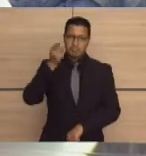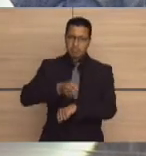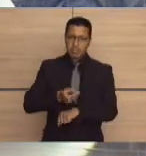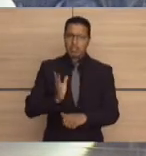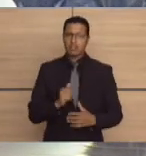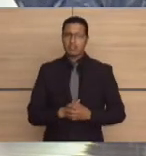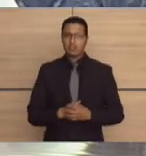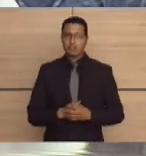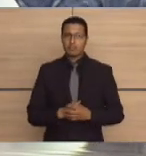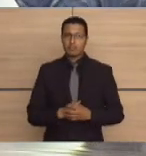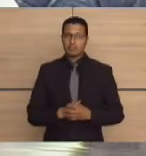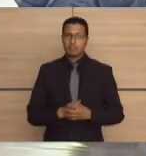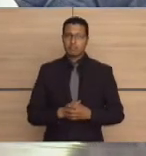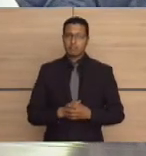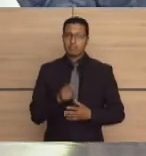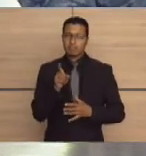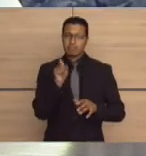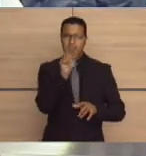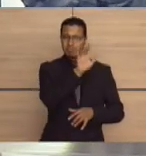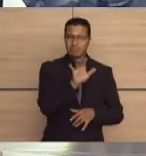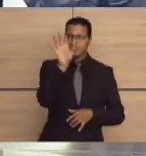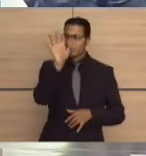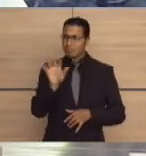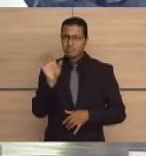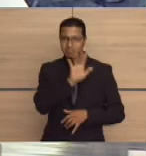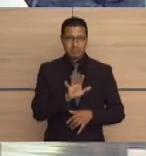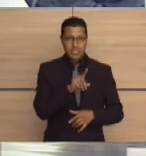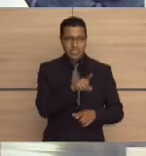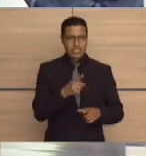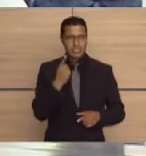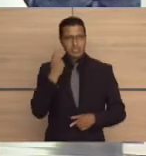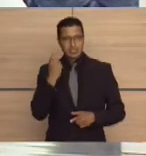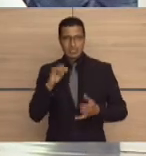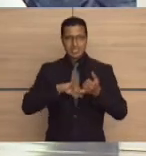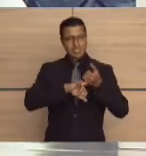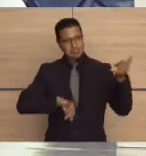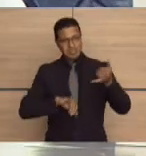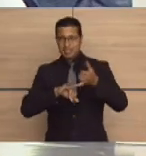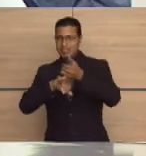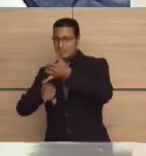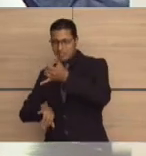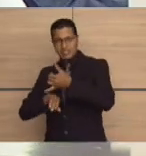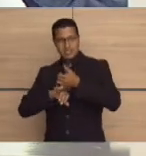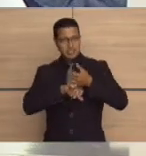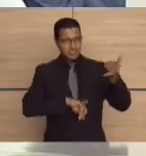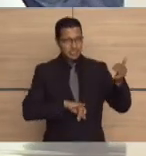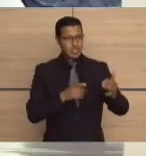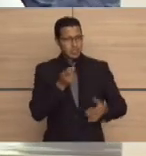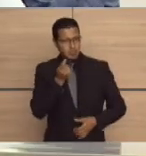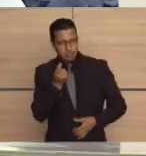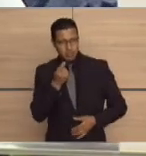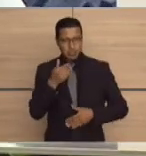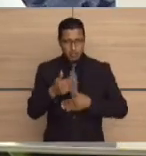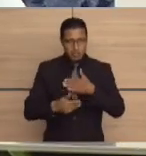imperativo, con las épocas en que las regiones pugnaban por un poco de autonomía, por un poco de independencia y por un poco de deseo